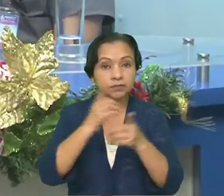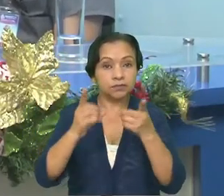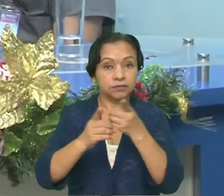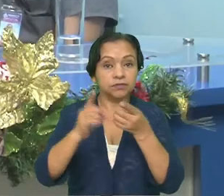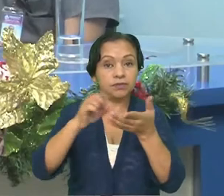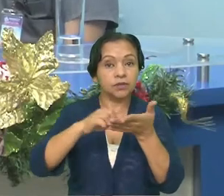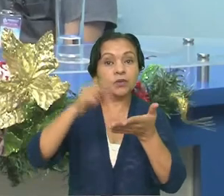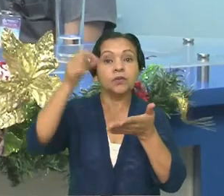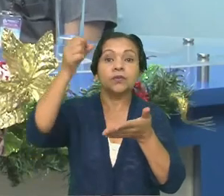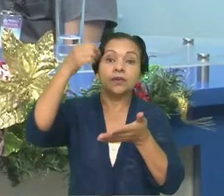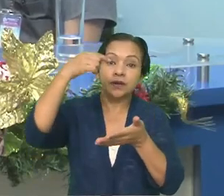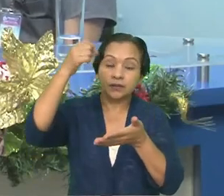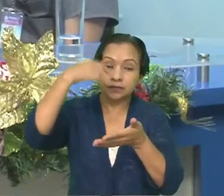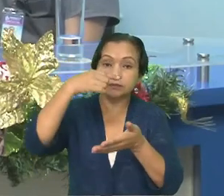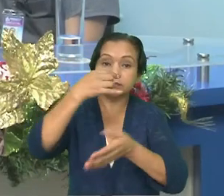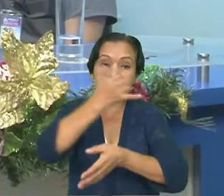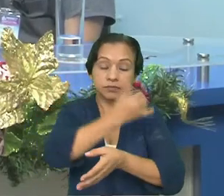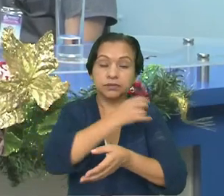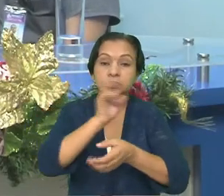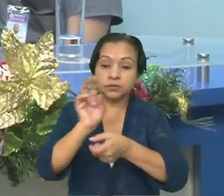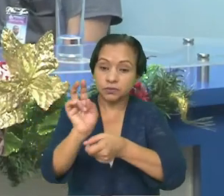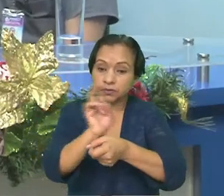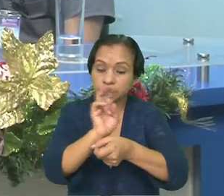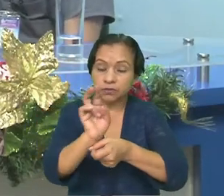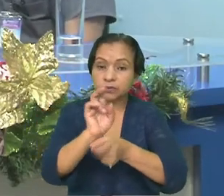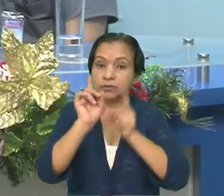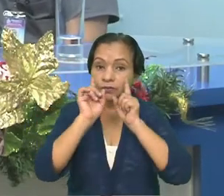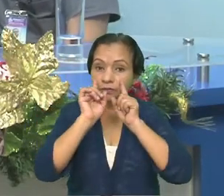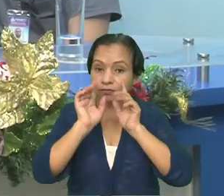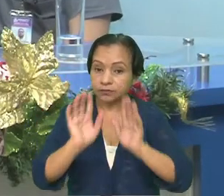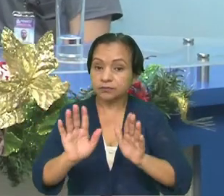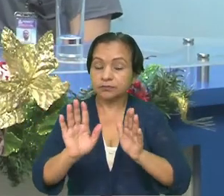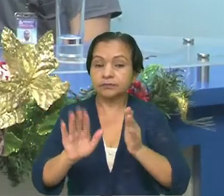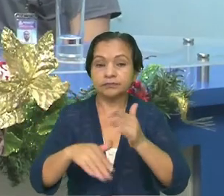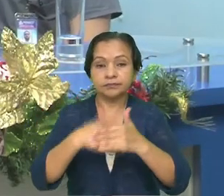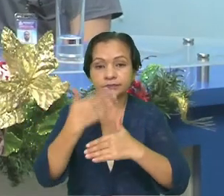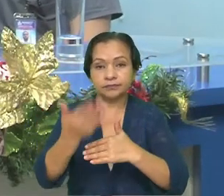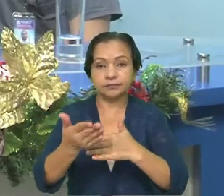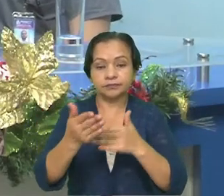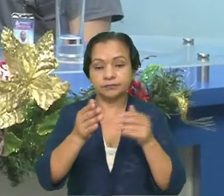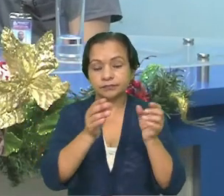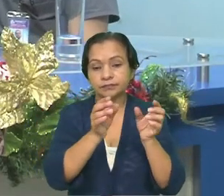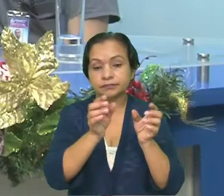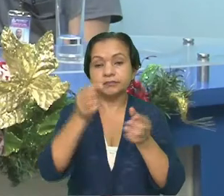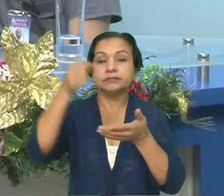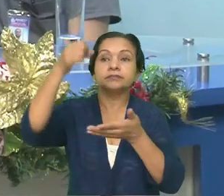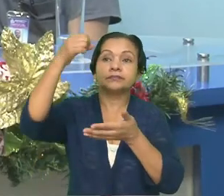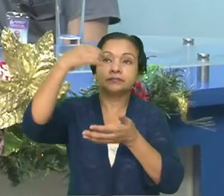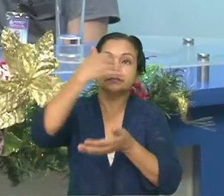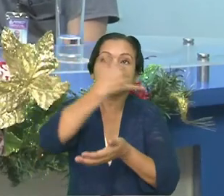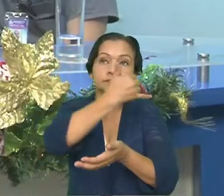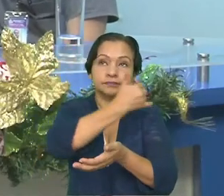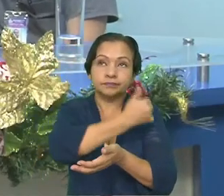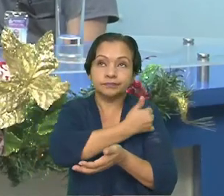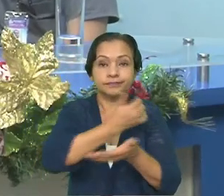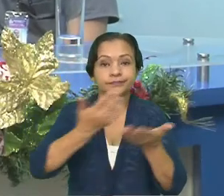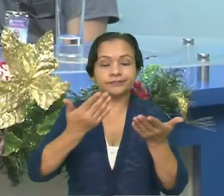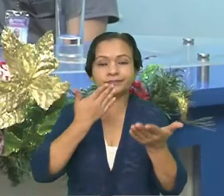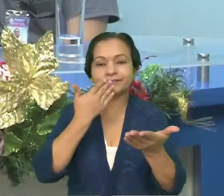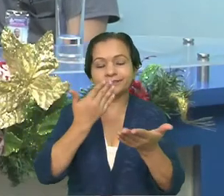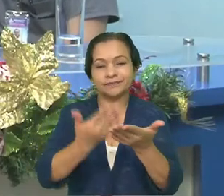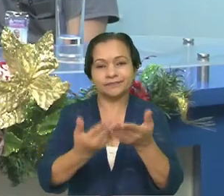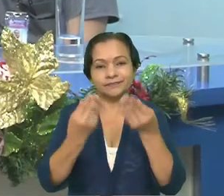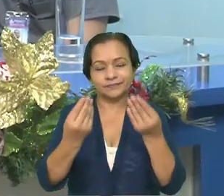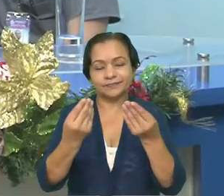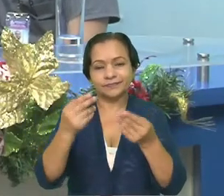que se son de las cosas de que se tienen que vigilar. Correcto. De acuerdo, después de que se cumplen los esquemas de vacunas. Ok. De acuerdo. Le agradecemos, doctor